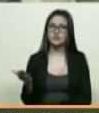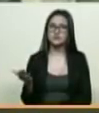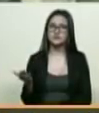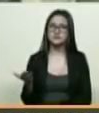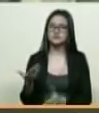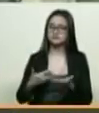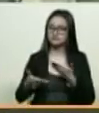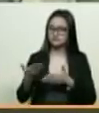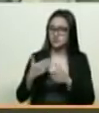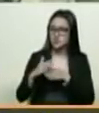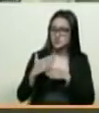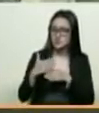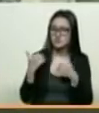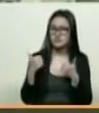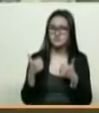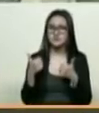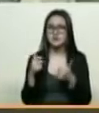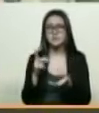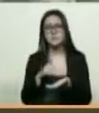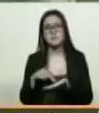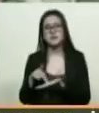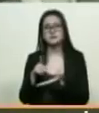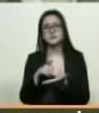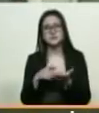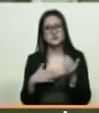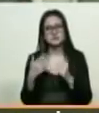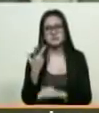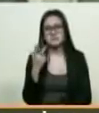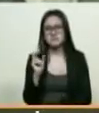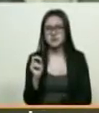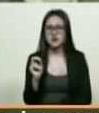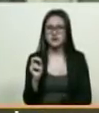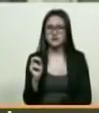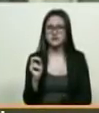muy fructífero hoy, con la participación de más de 20